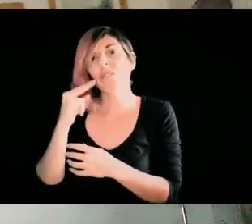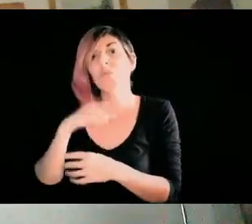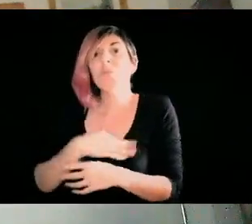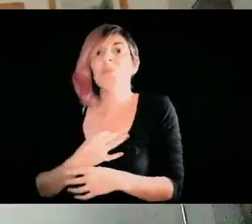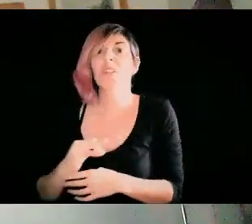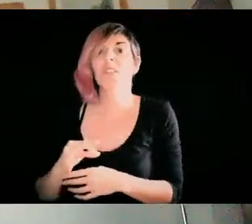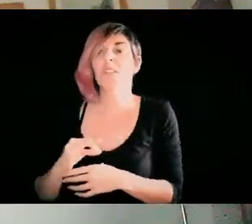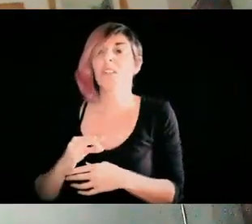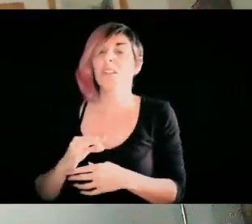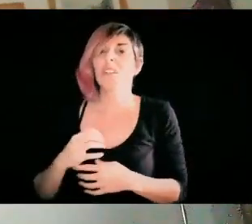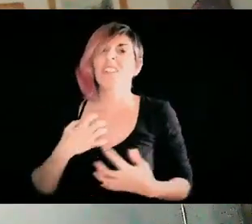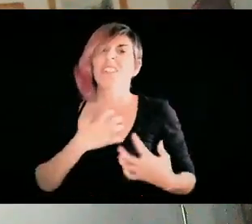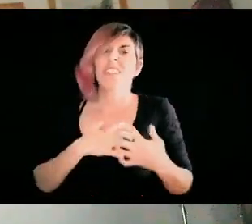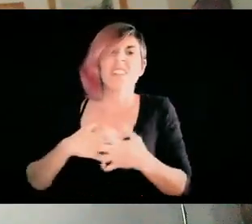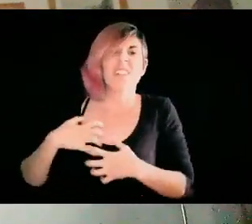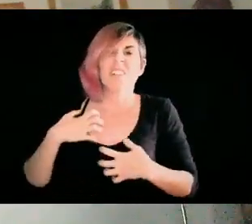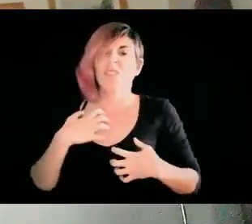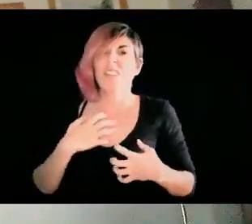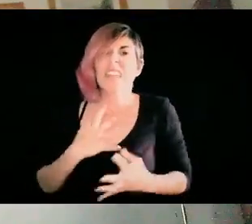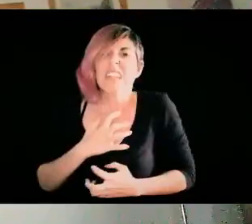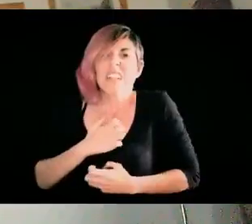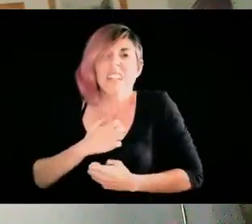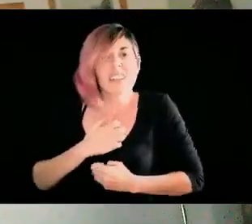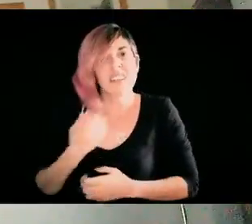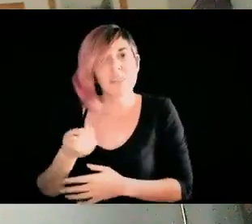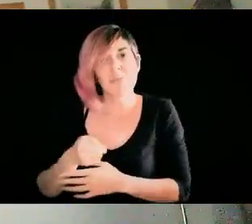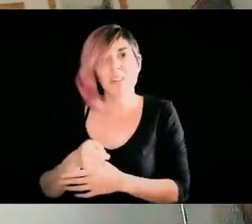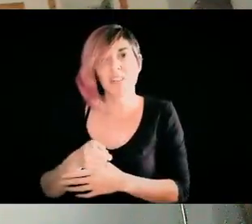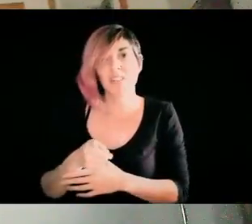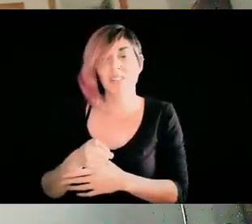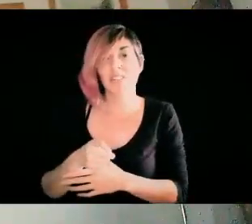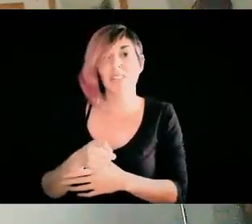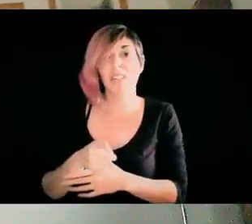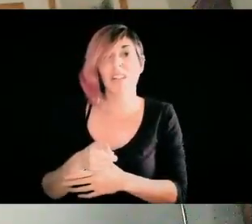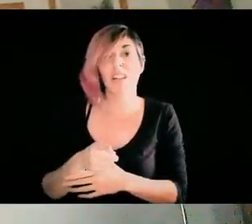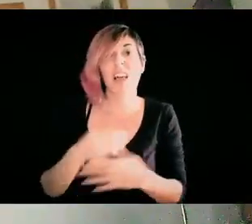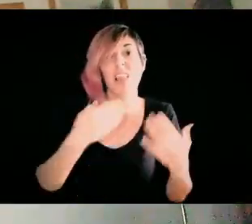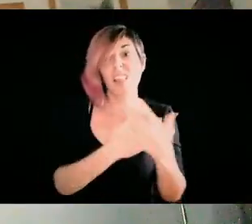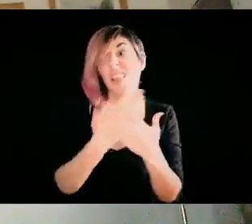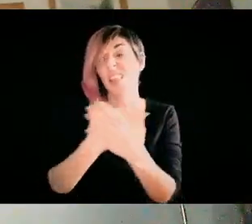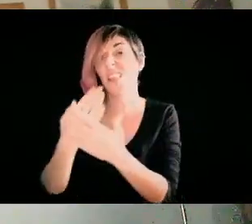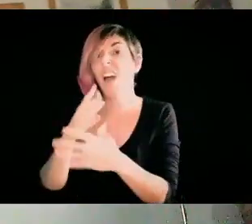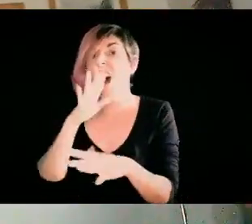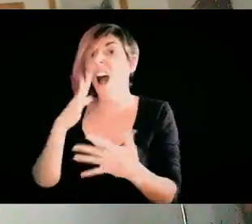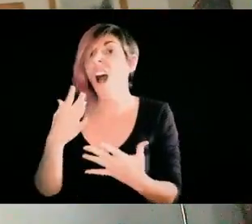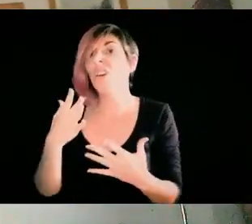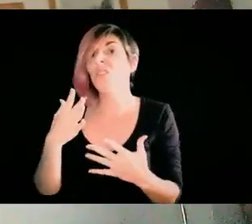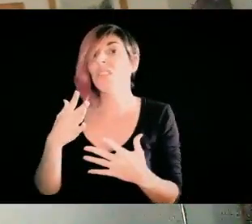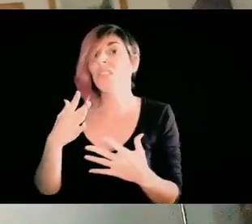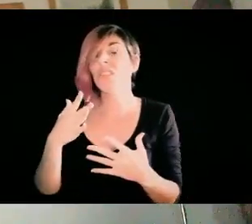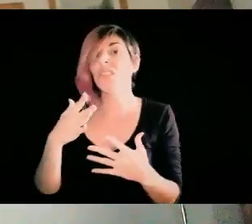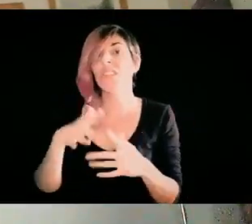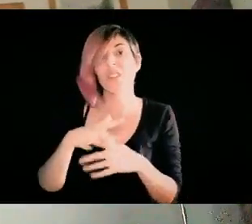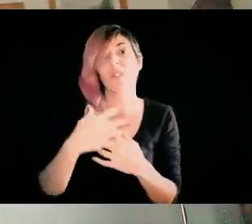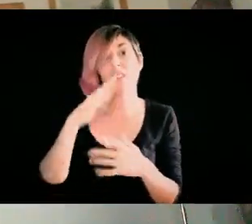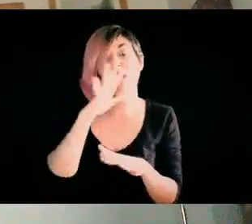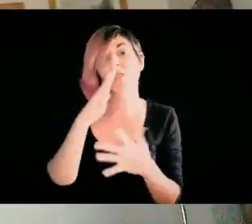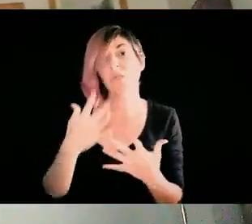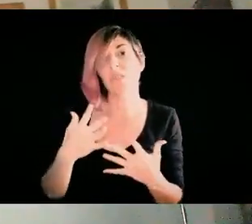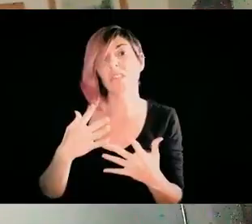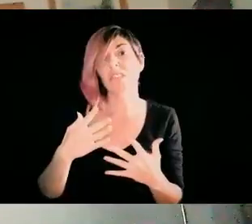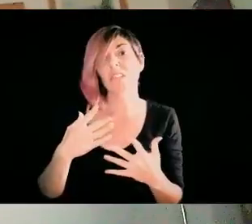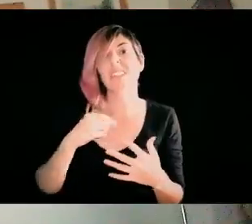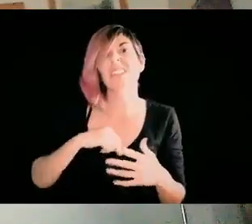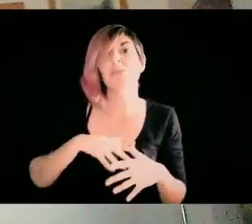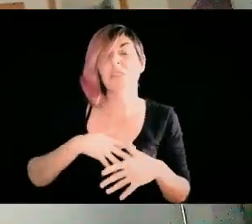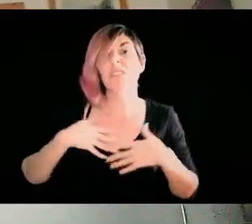de miedo, de angustia y de ansiedad a veces, que son los que nos están acompañando estos días.